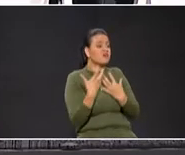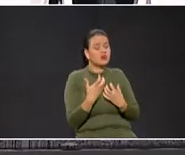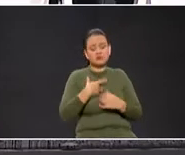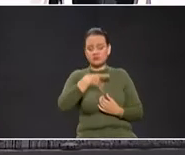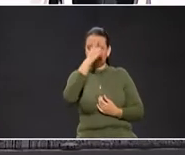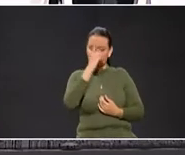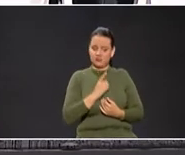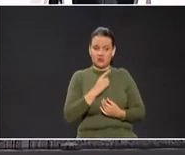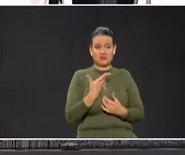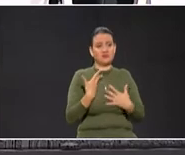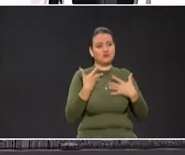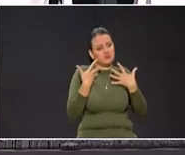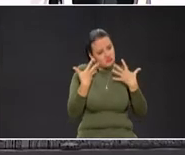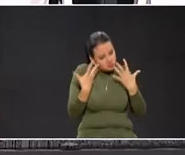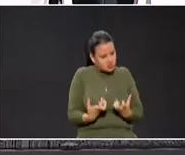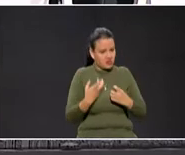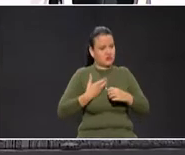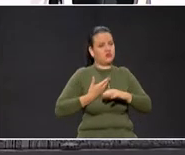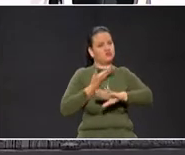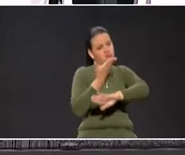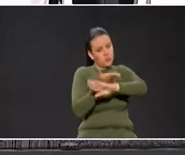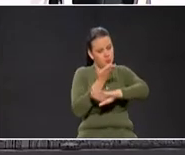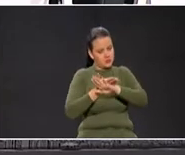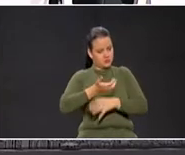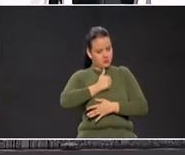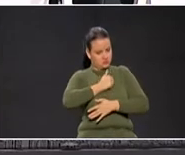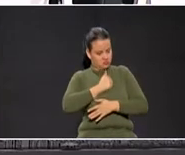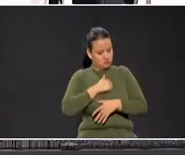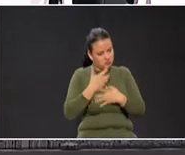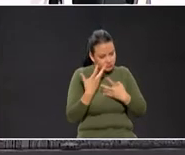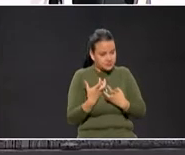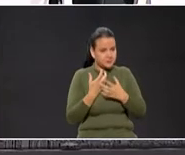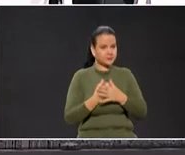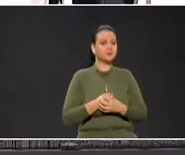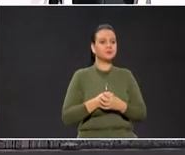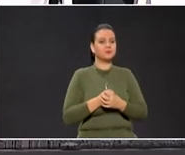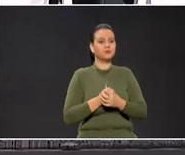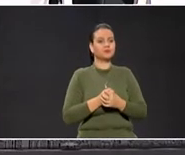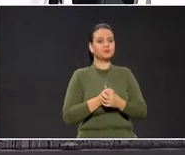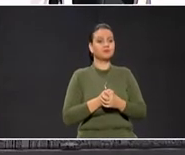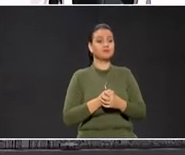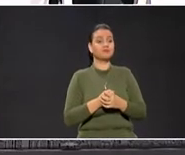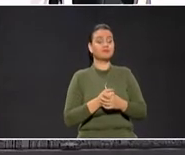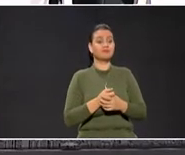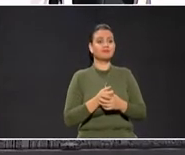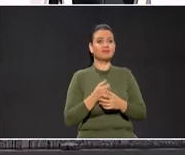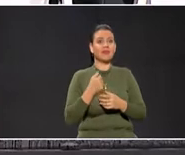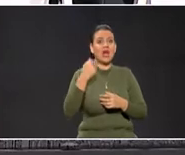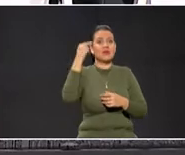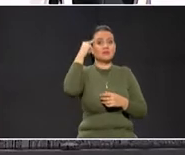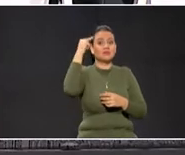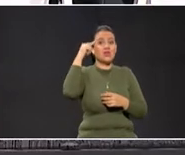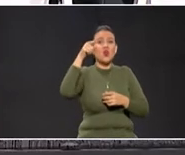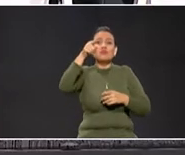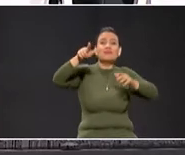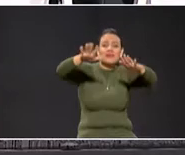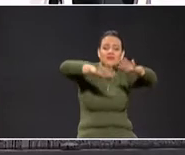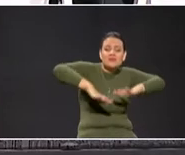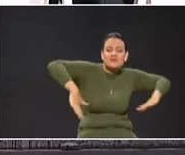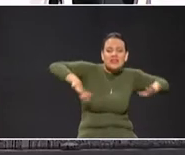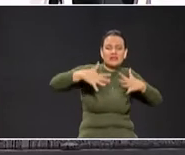y me podido hacer eso además además para mí el zoológico el zoológico